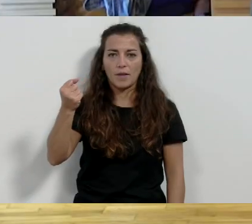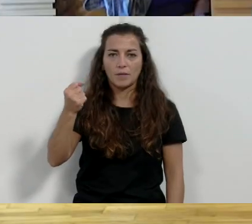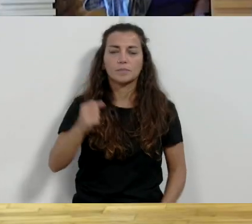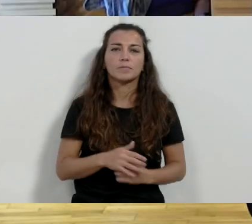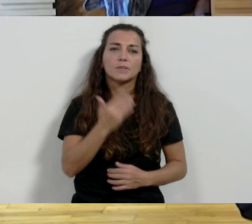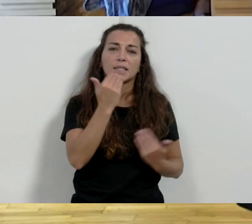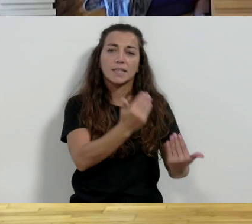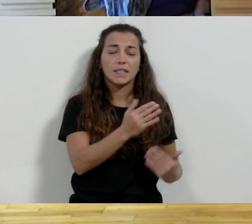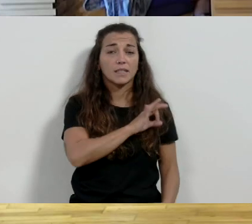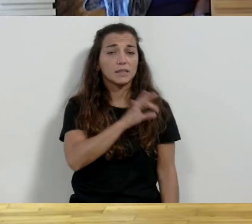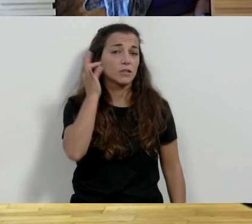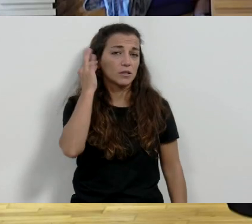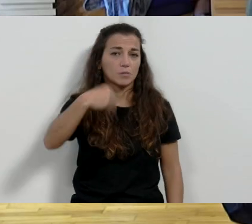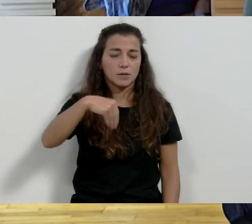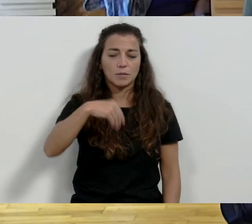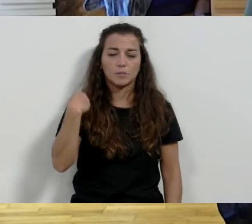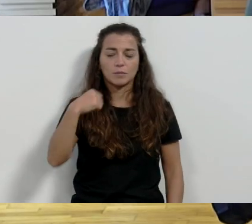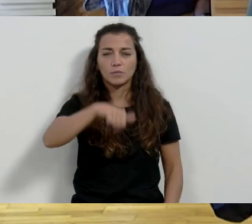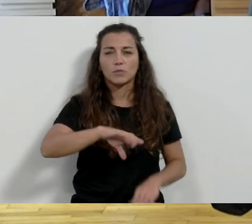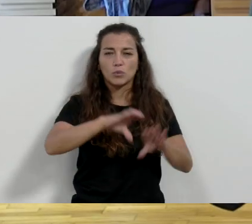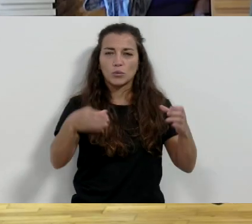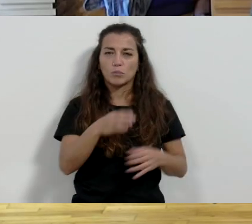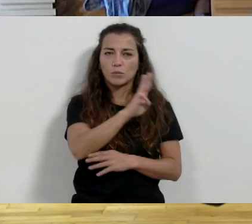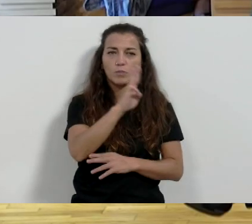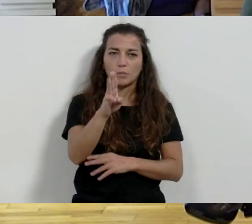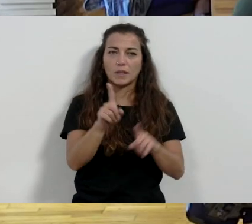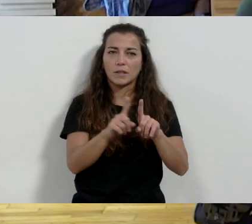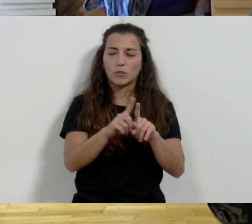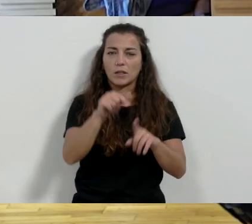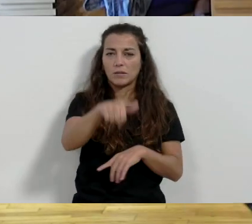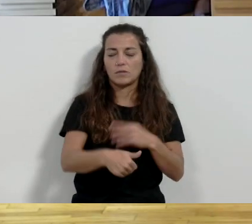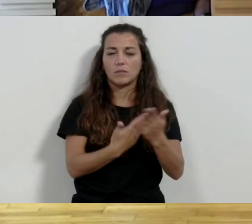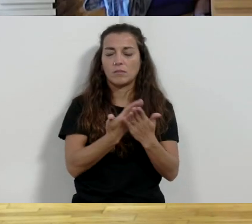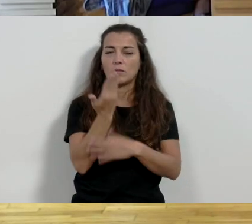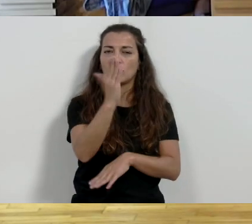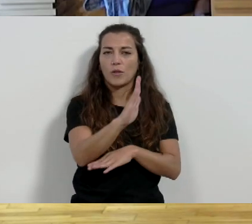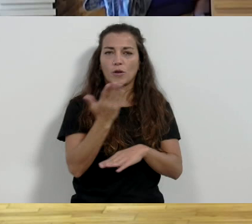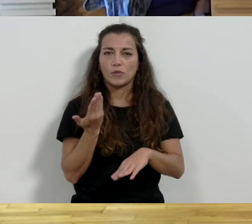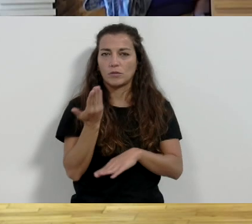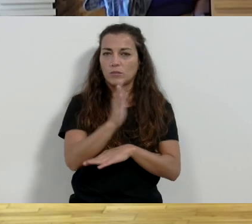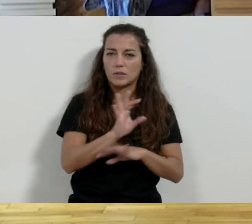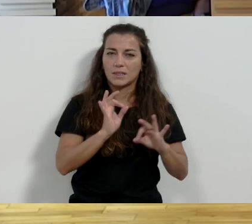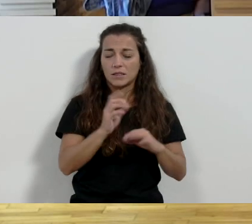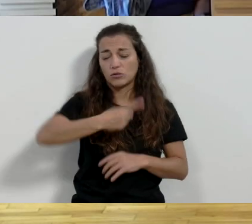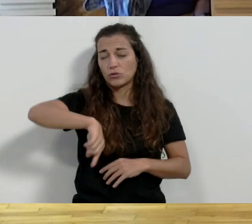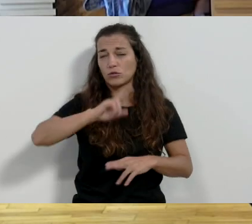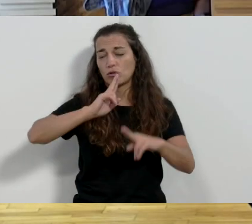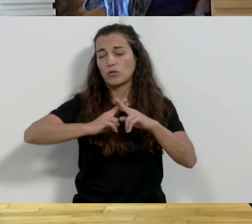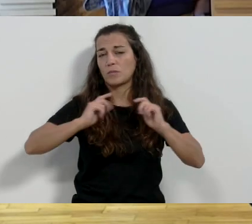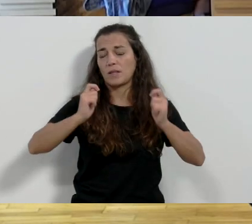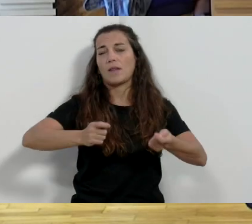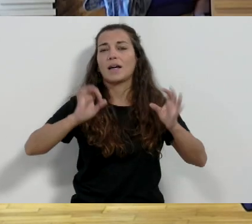presidenta. Pues bien, el Grupo Municipal Popular presenta esta moción que la hemos llamado Plan de Choque de Ayuda a las Familias por la